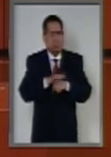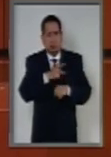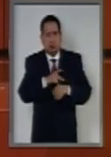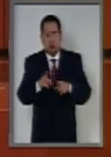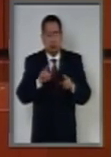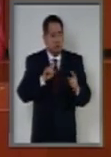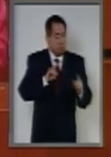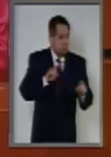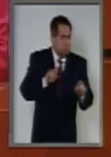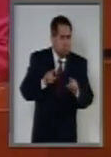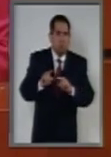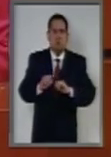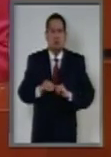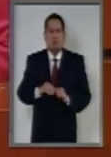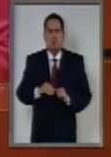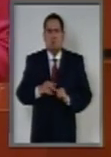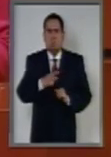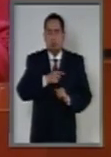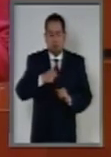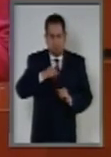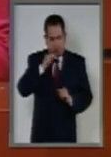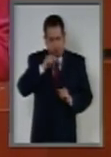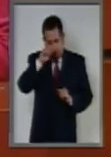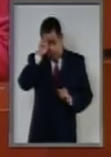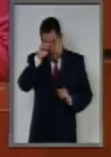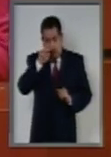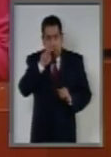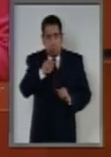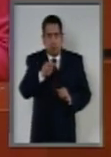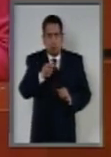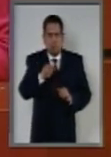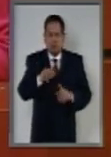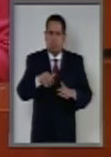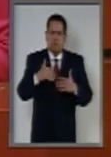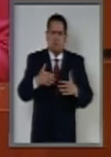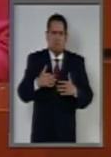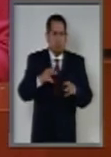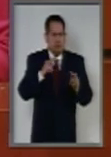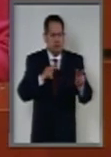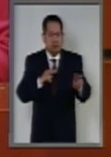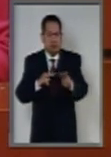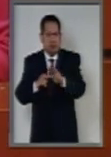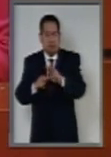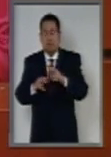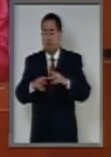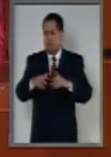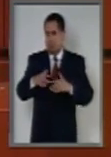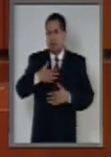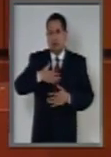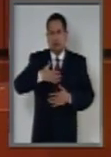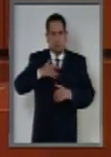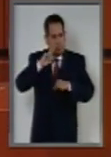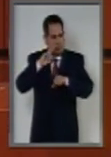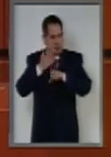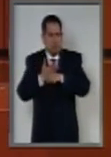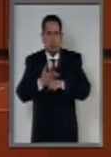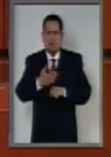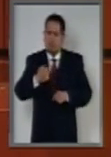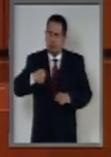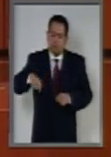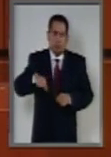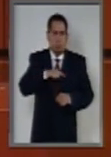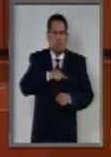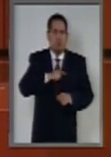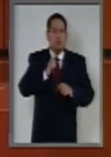tenemos que ver con gran preocupación y con gran responsabilidad